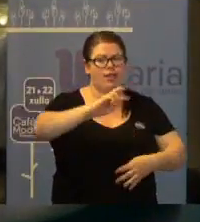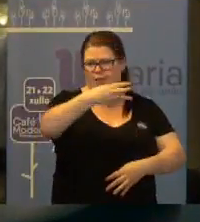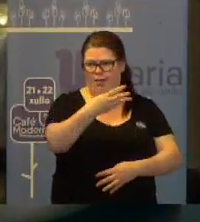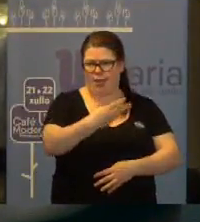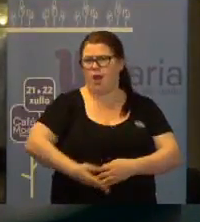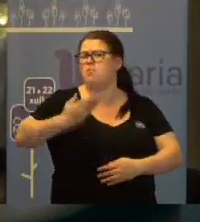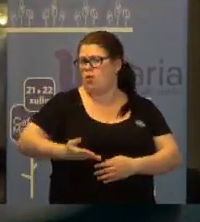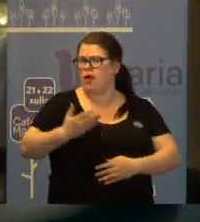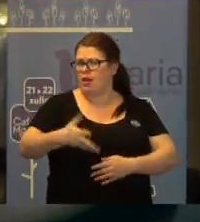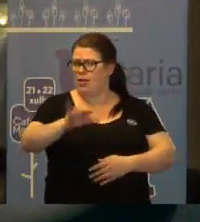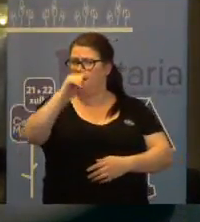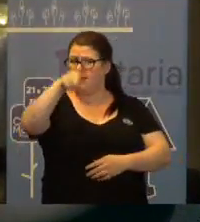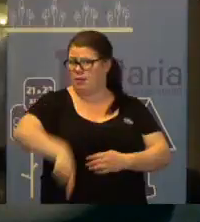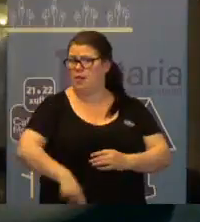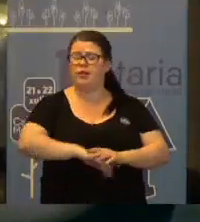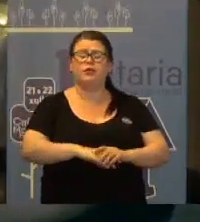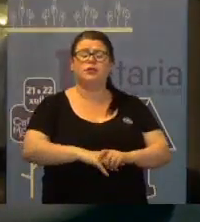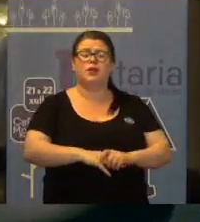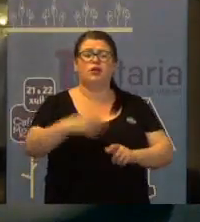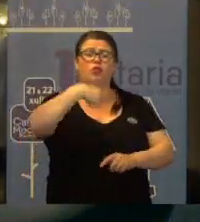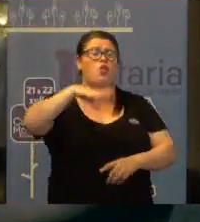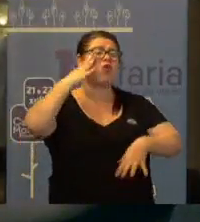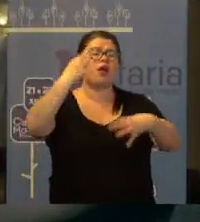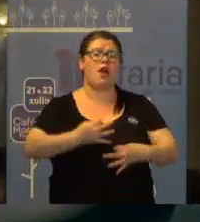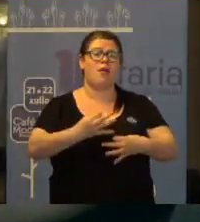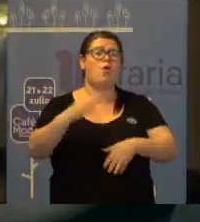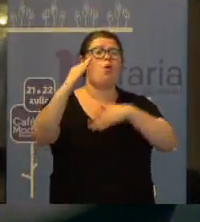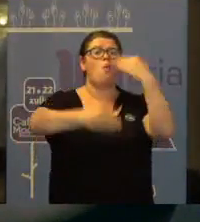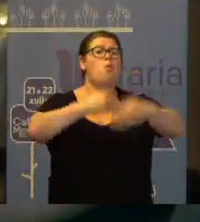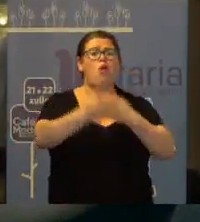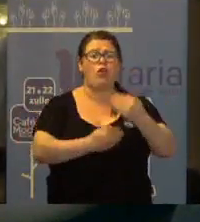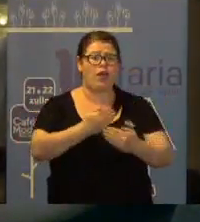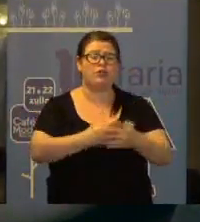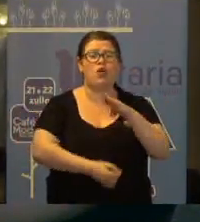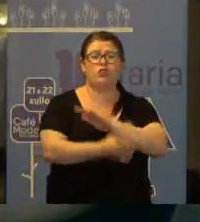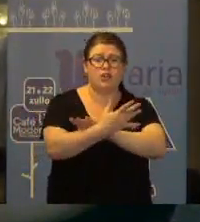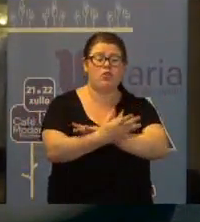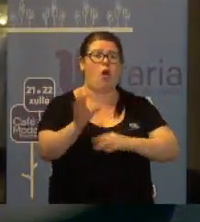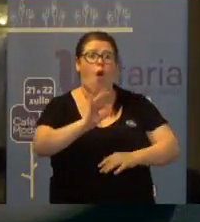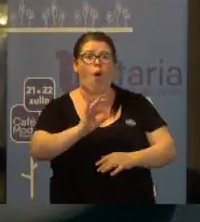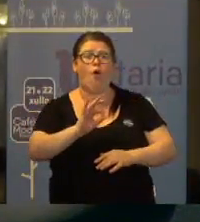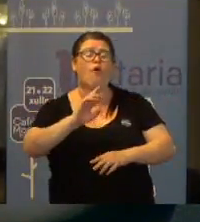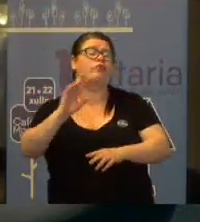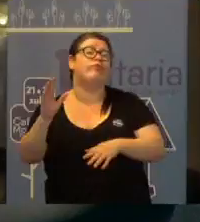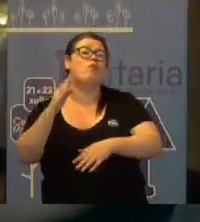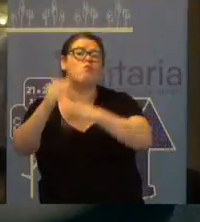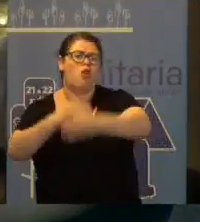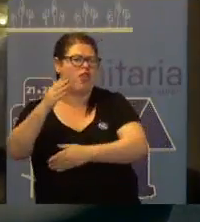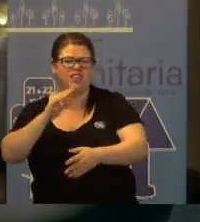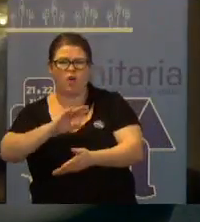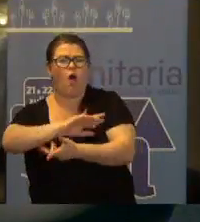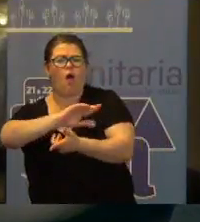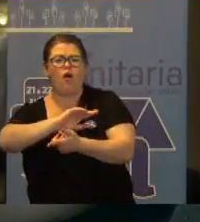moita importancia. Sobre todo se nos creemos que por proceso constituinte ou por proceso reformista estamos